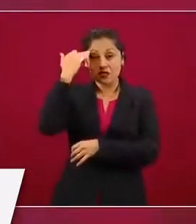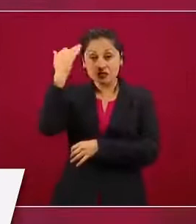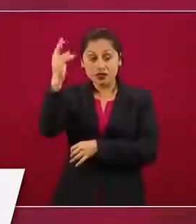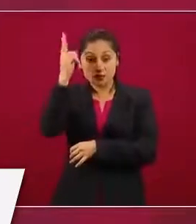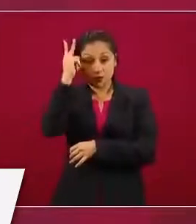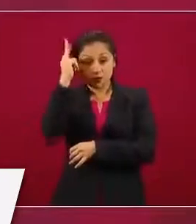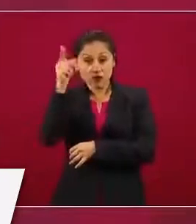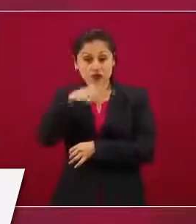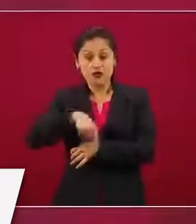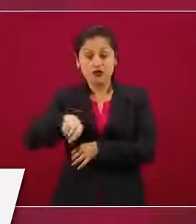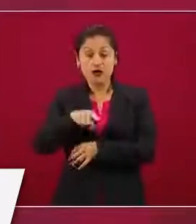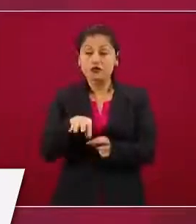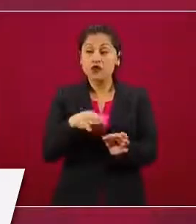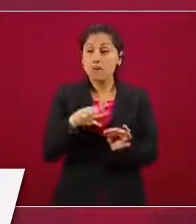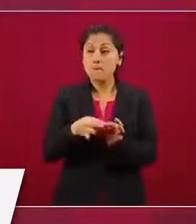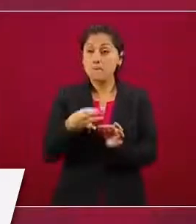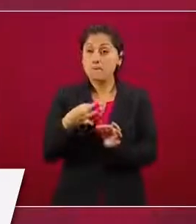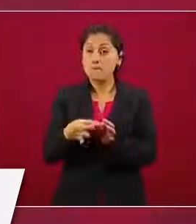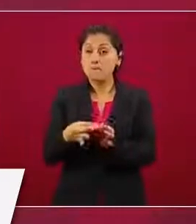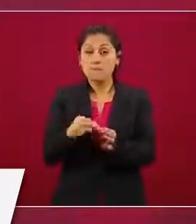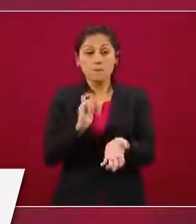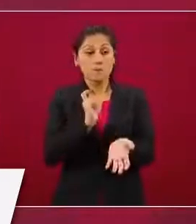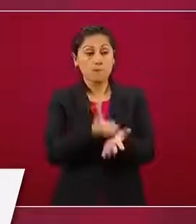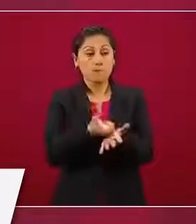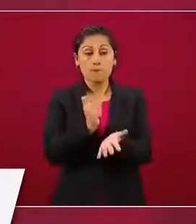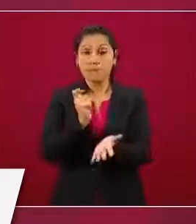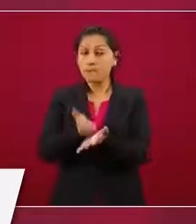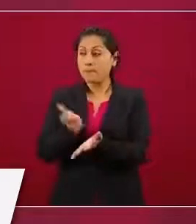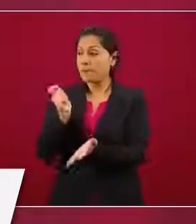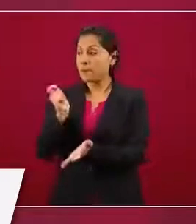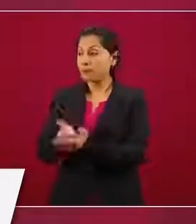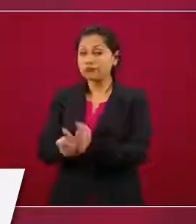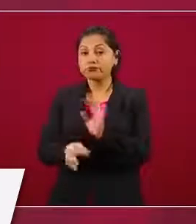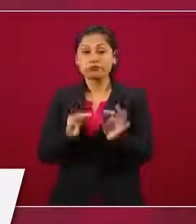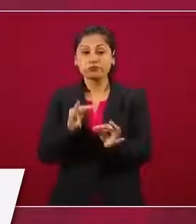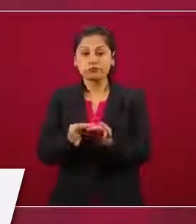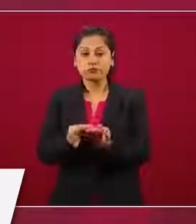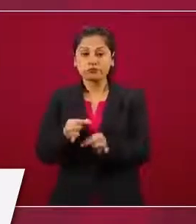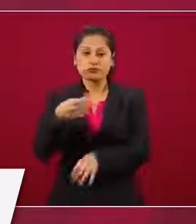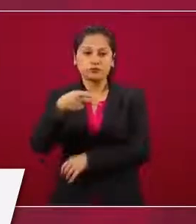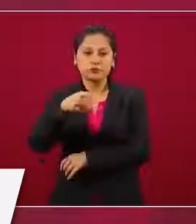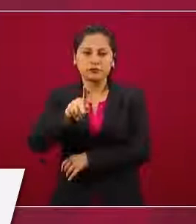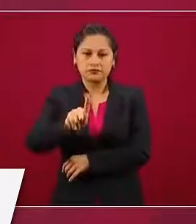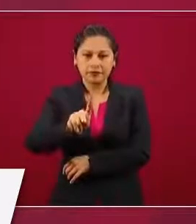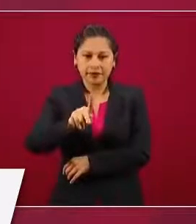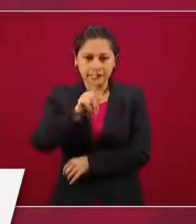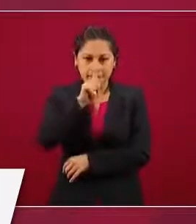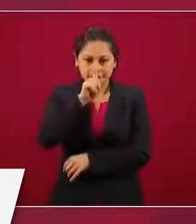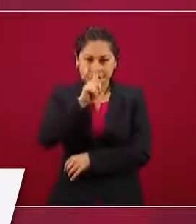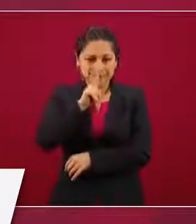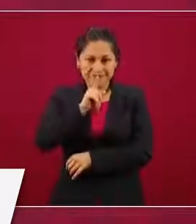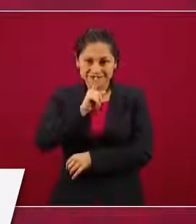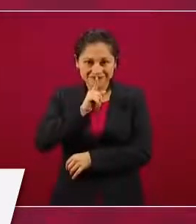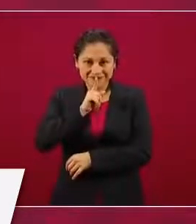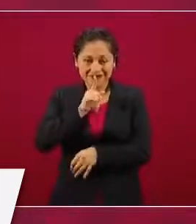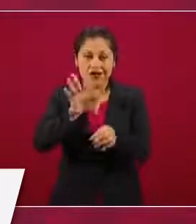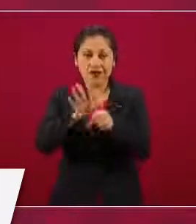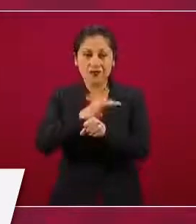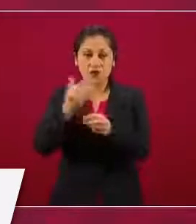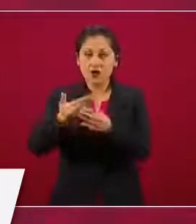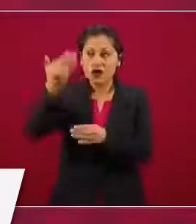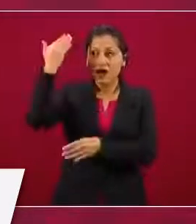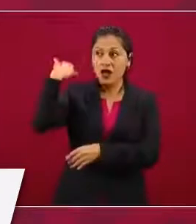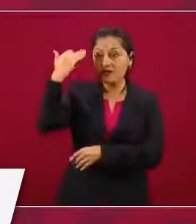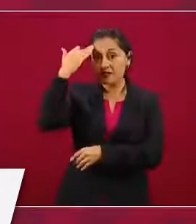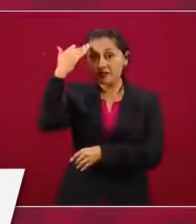Y no es así. Fue de los gobiernos que más endeudó al país. Pero la idea que se